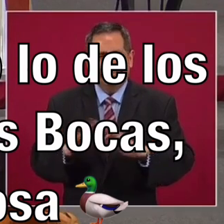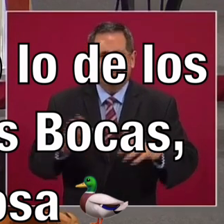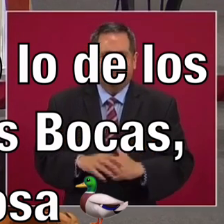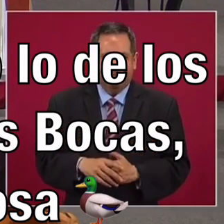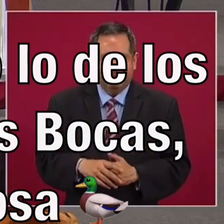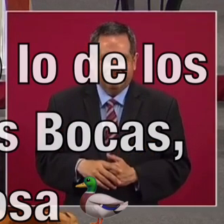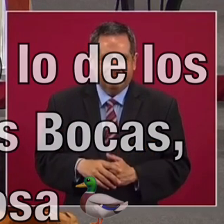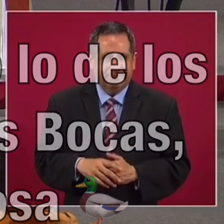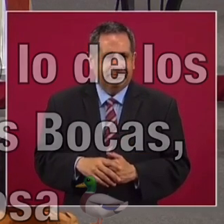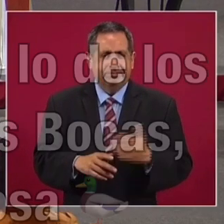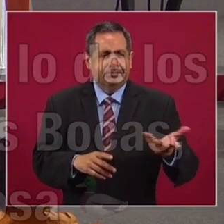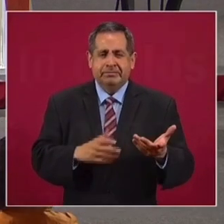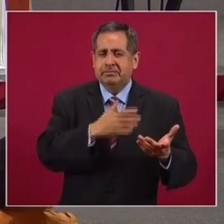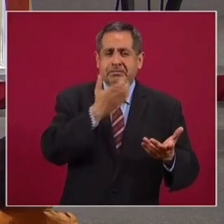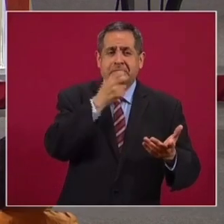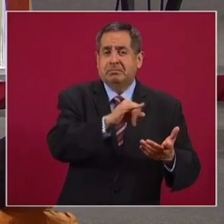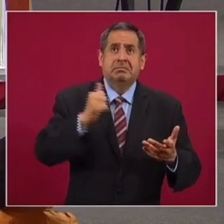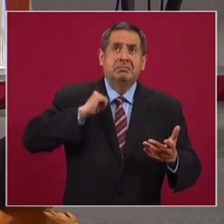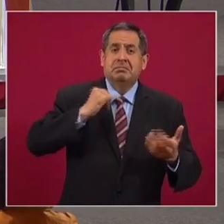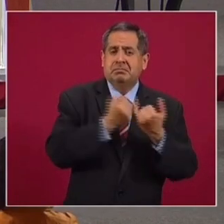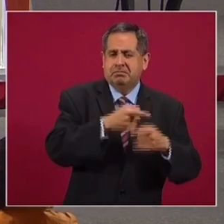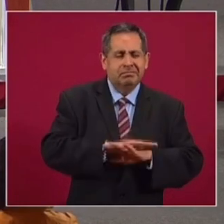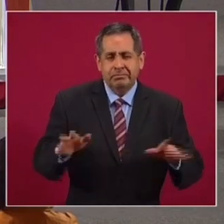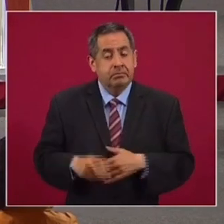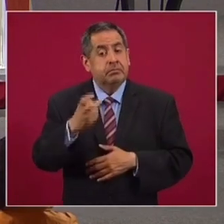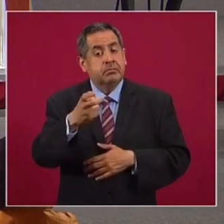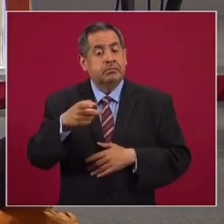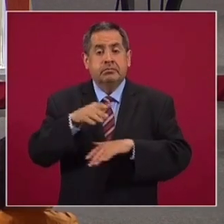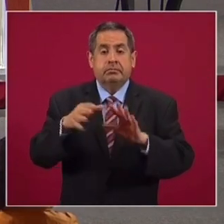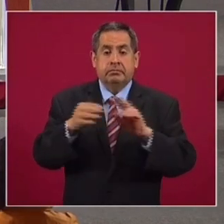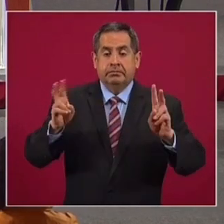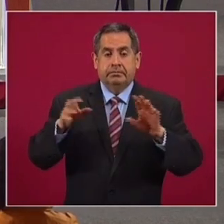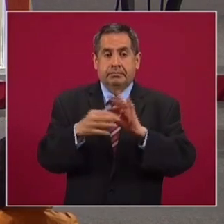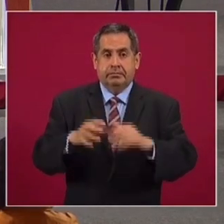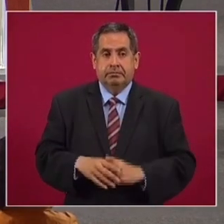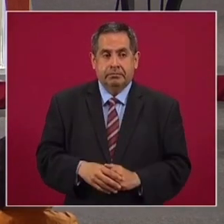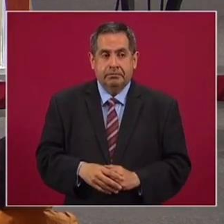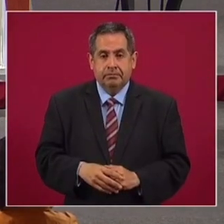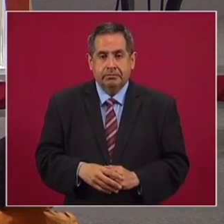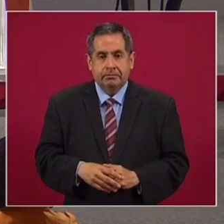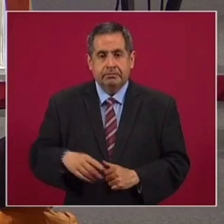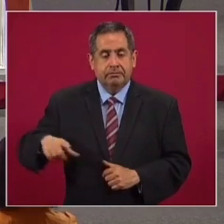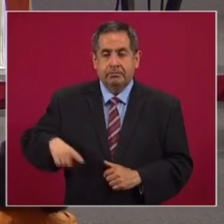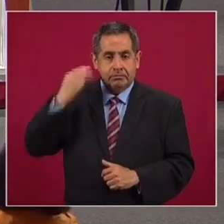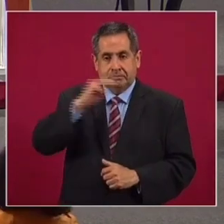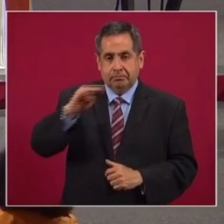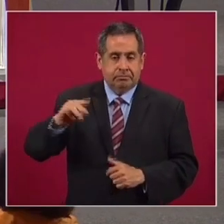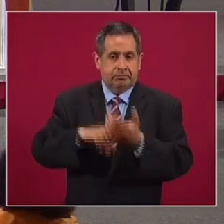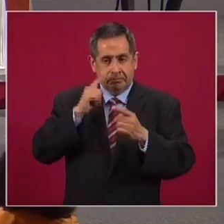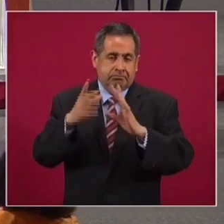porque son muy conservadores. Este es un asunto que tiene que ver con el gobierno de Michoacán.